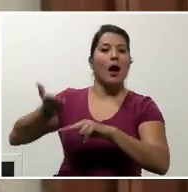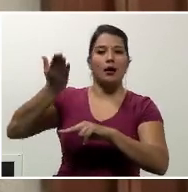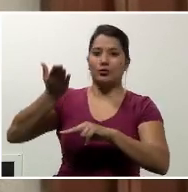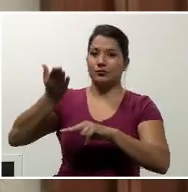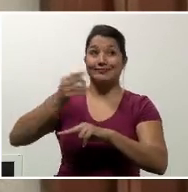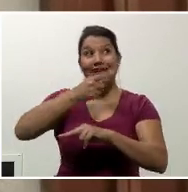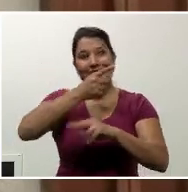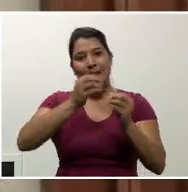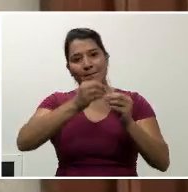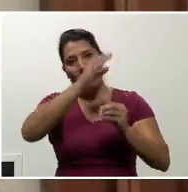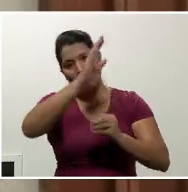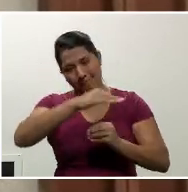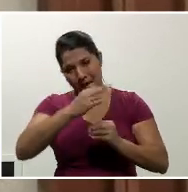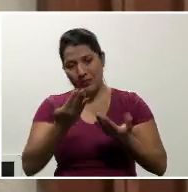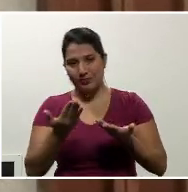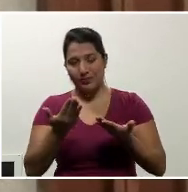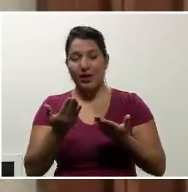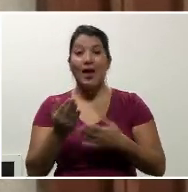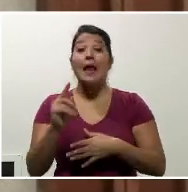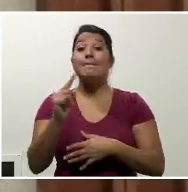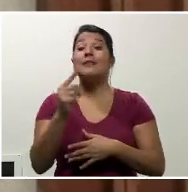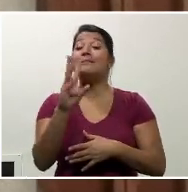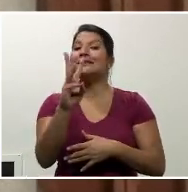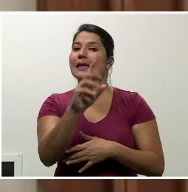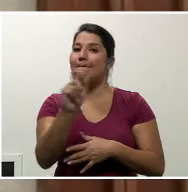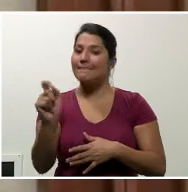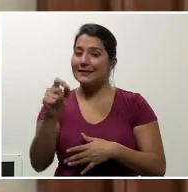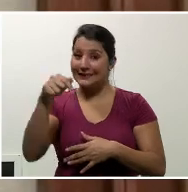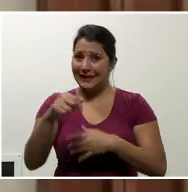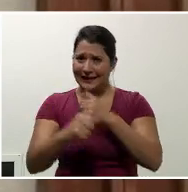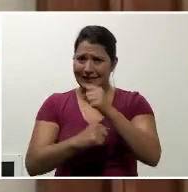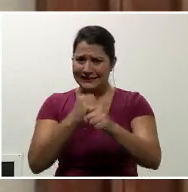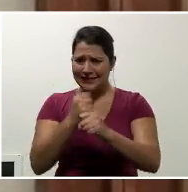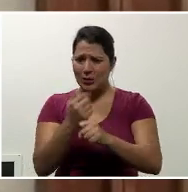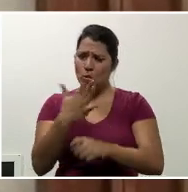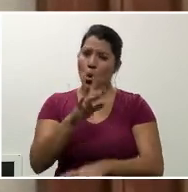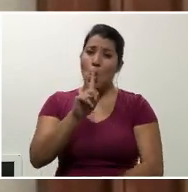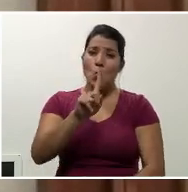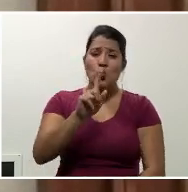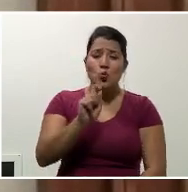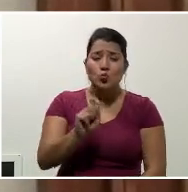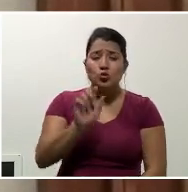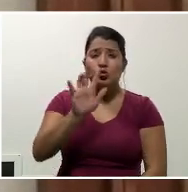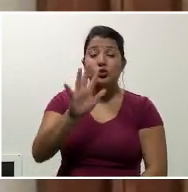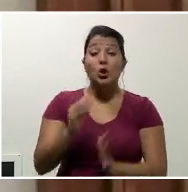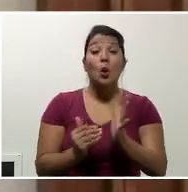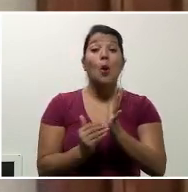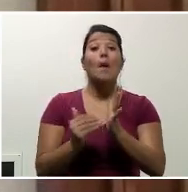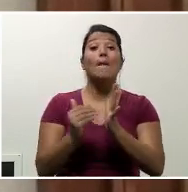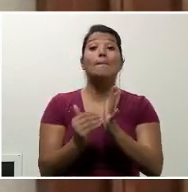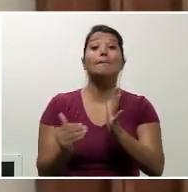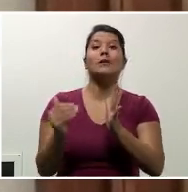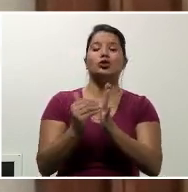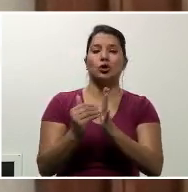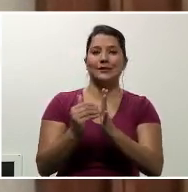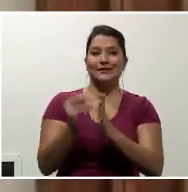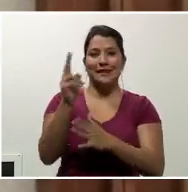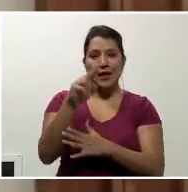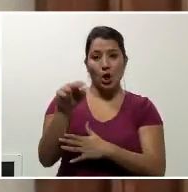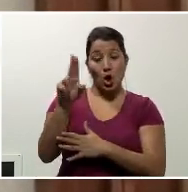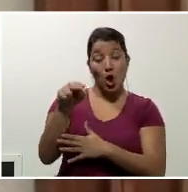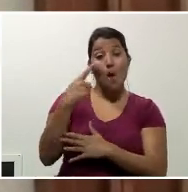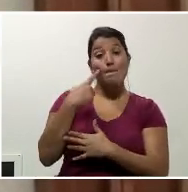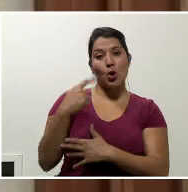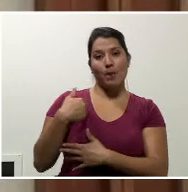Costa Rica. Si bien es cierto, el primer semestre del año va a estar por encima de 1,5 billones de colones por parte de Hacienda,